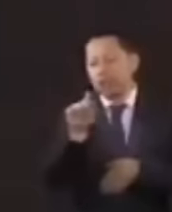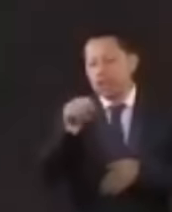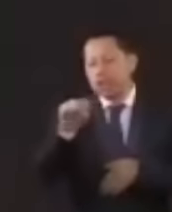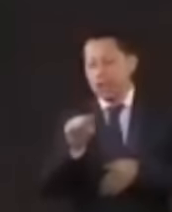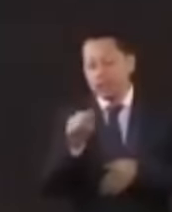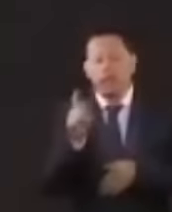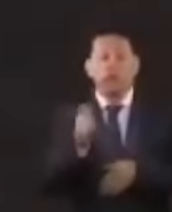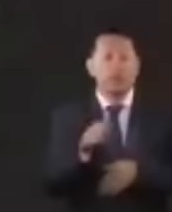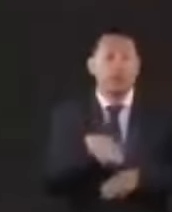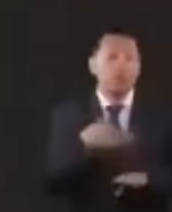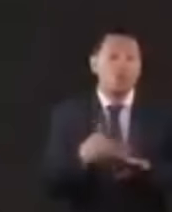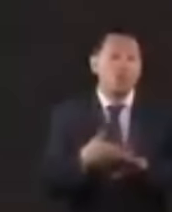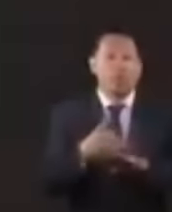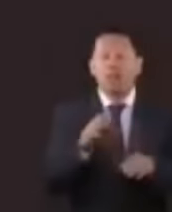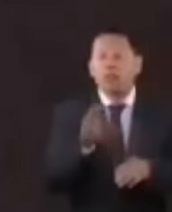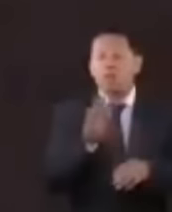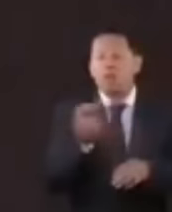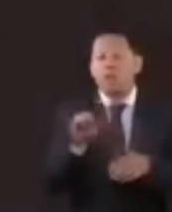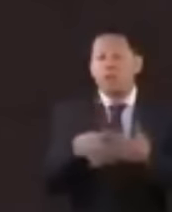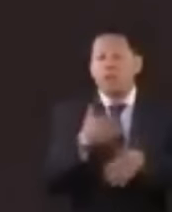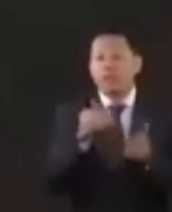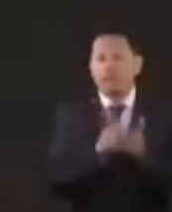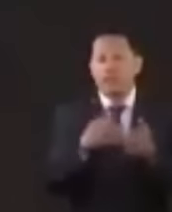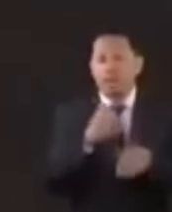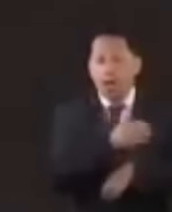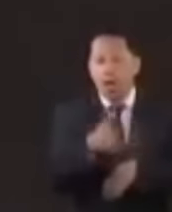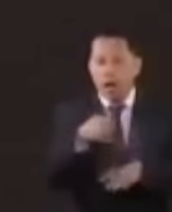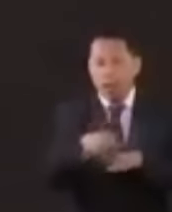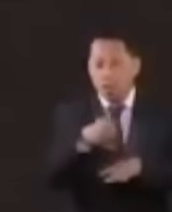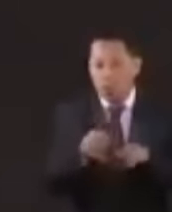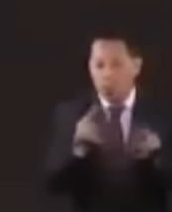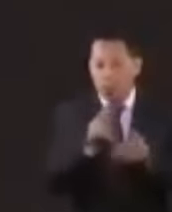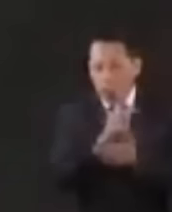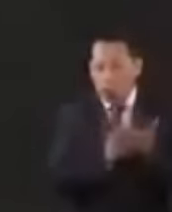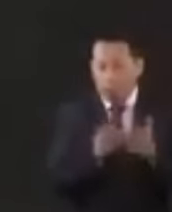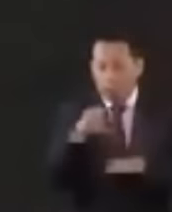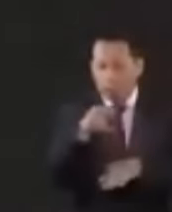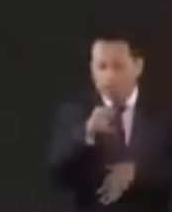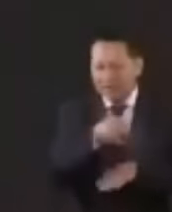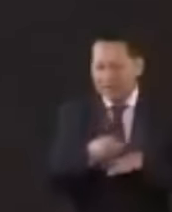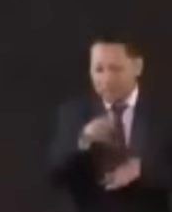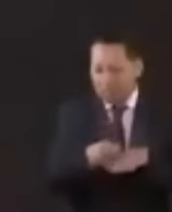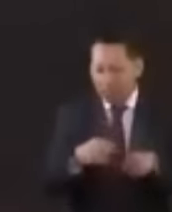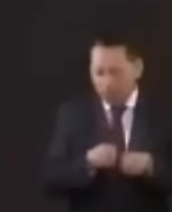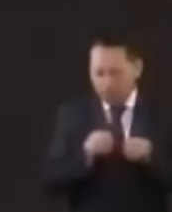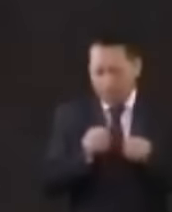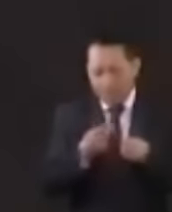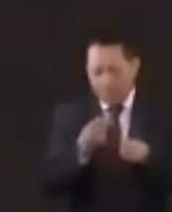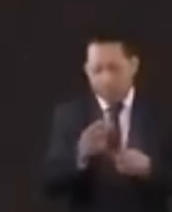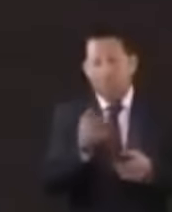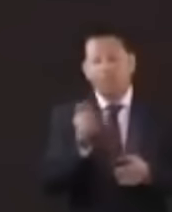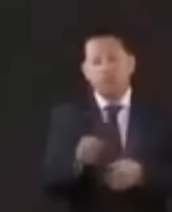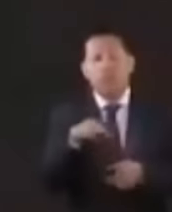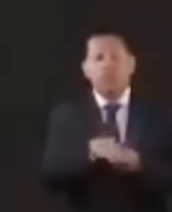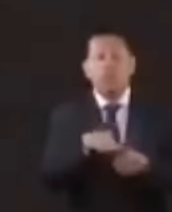contra de 415,000 sembradores del programa Sembrando Vida. Están votando en contra